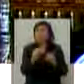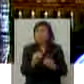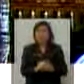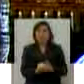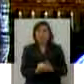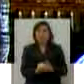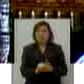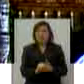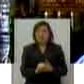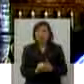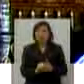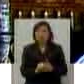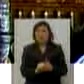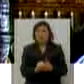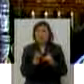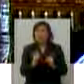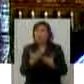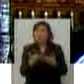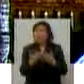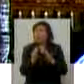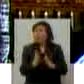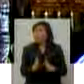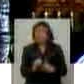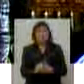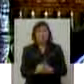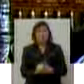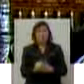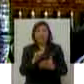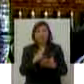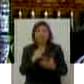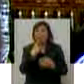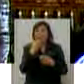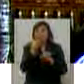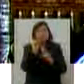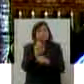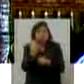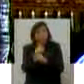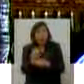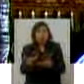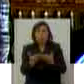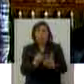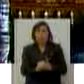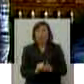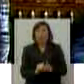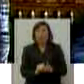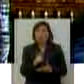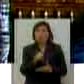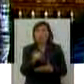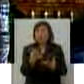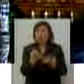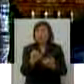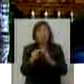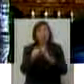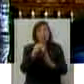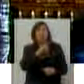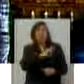en las carreteras Sé que estos alumnos lo único que quieren es formación educativa Ellos tienen un Rango